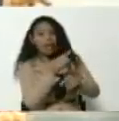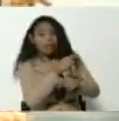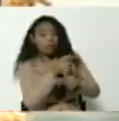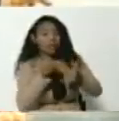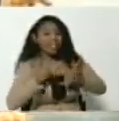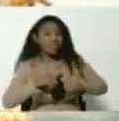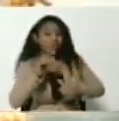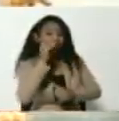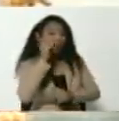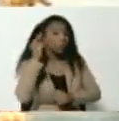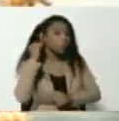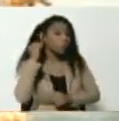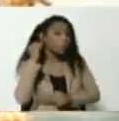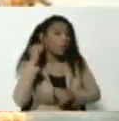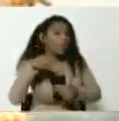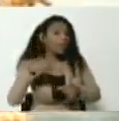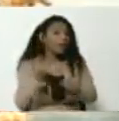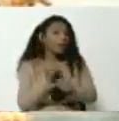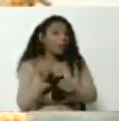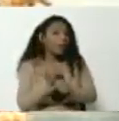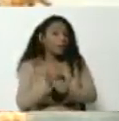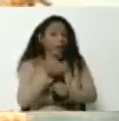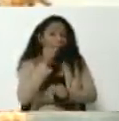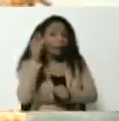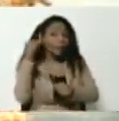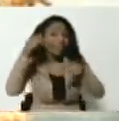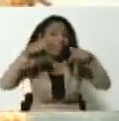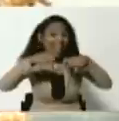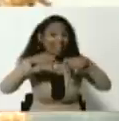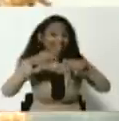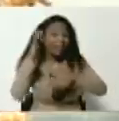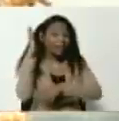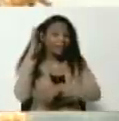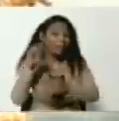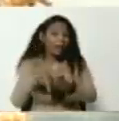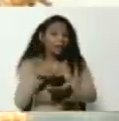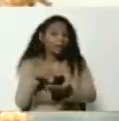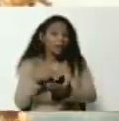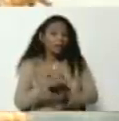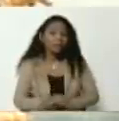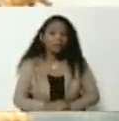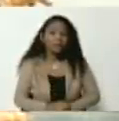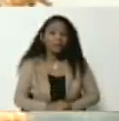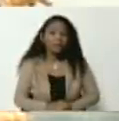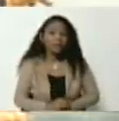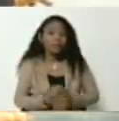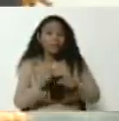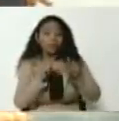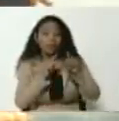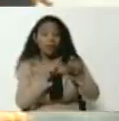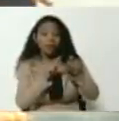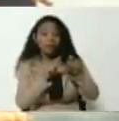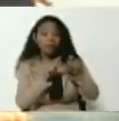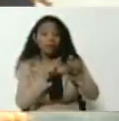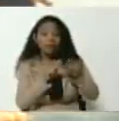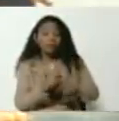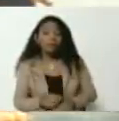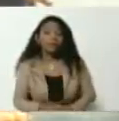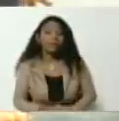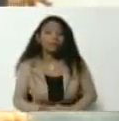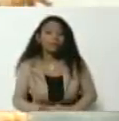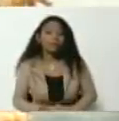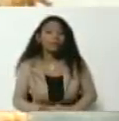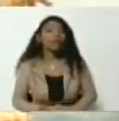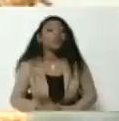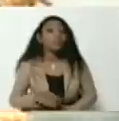hijas y los hijos de las trabajadoras y trabajadores de aquí, de la Asamblea Nacional. Y de allí, que